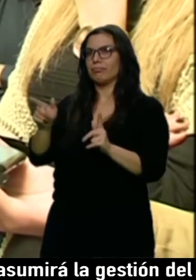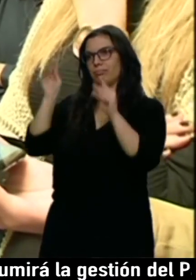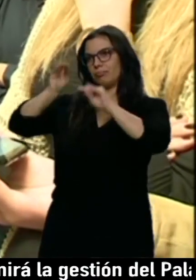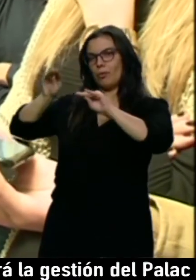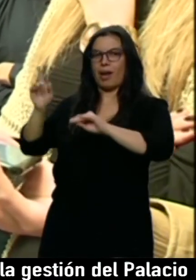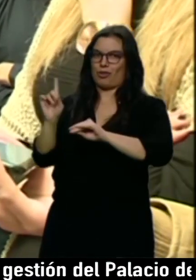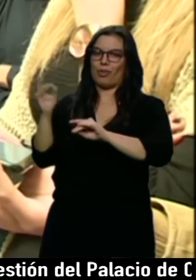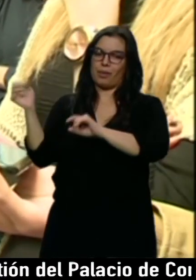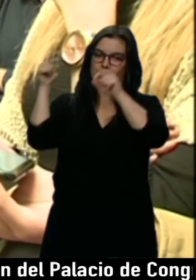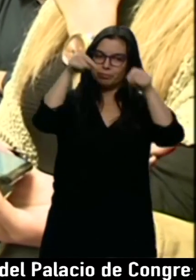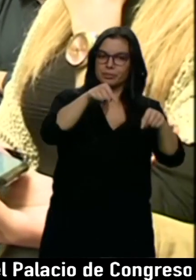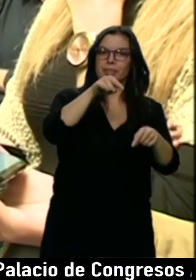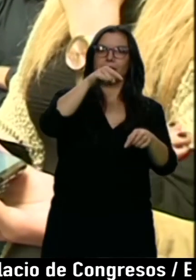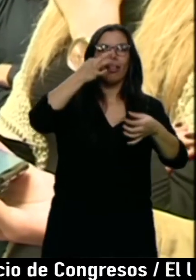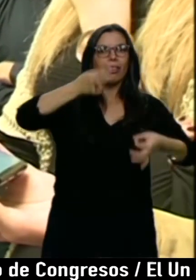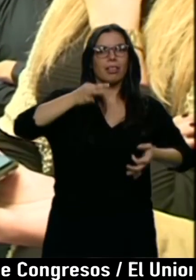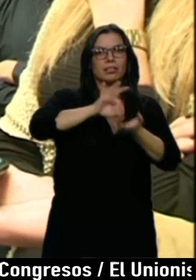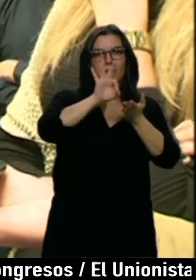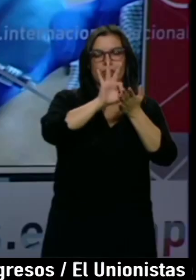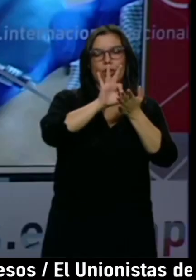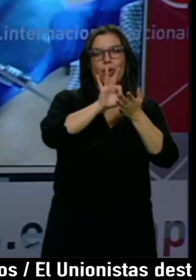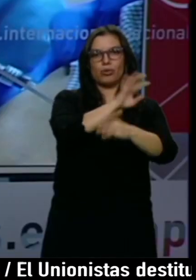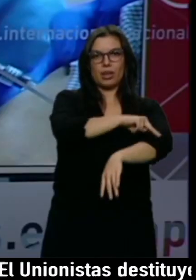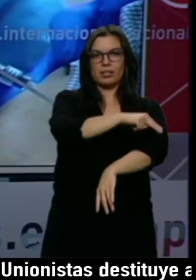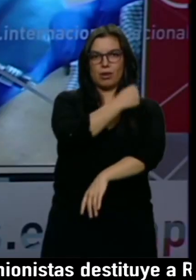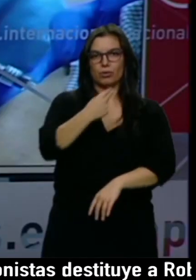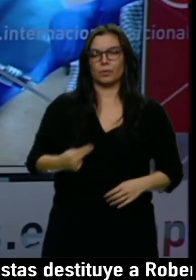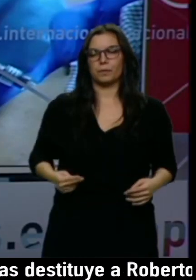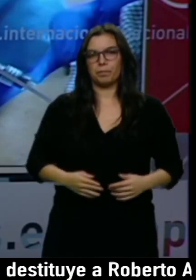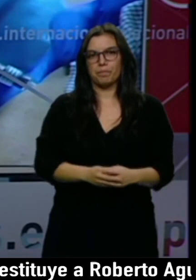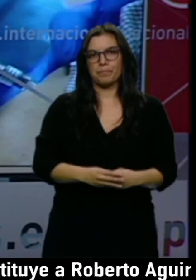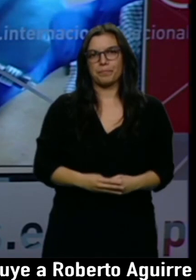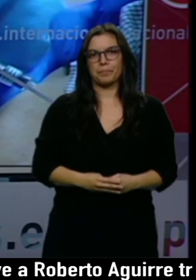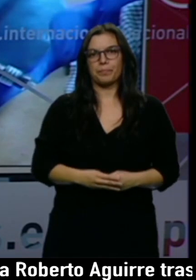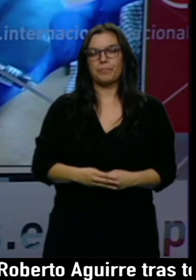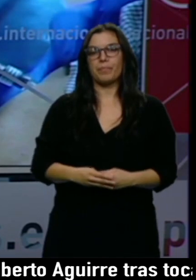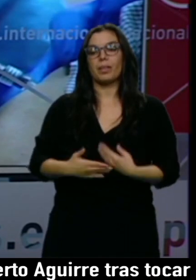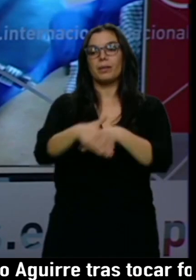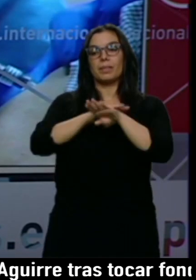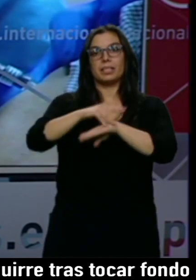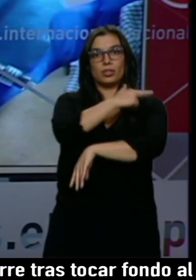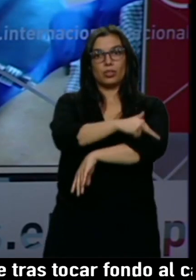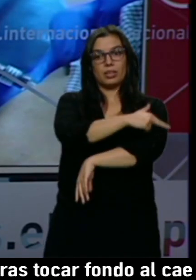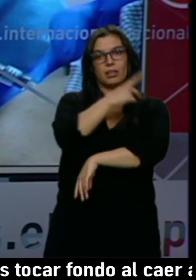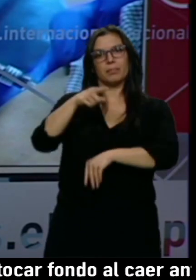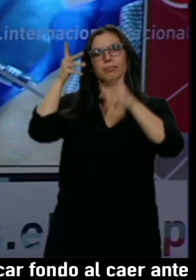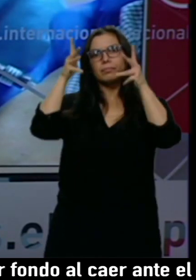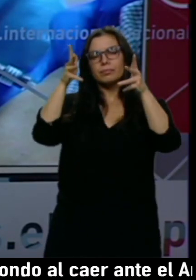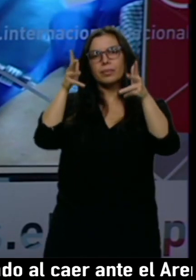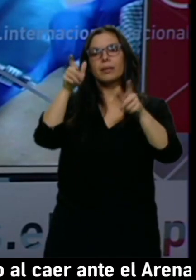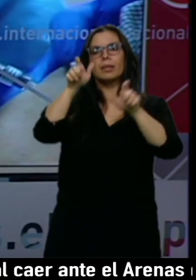formarse en los servicios sanitarios. Del Ministerio de Sanidad procede la recomendación de que los nacidos